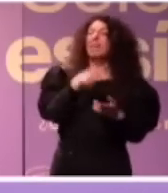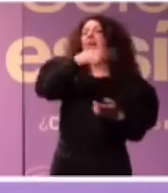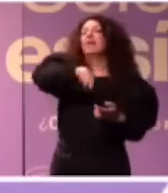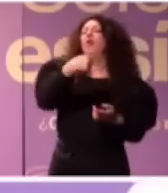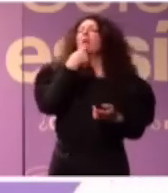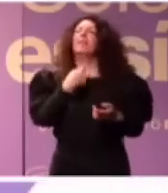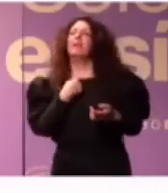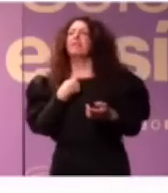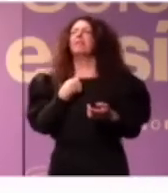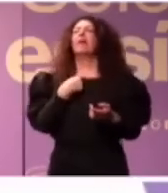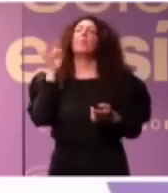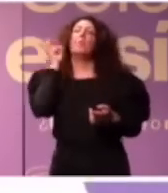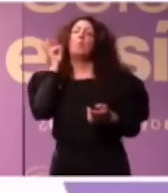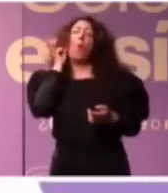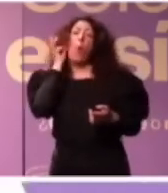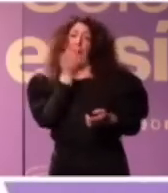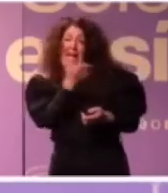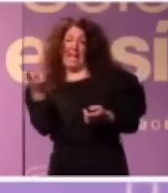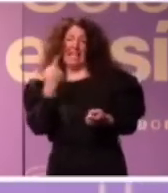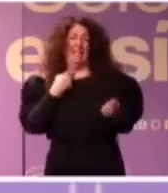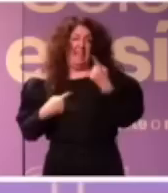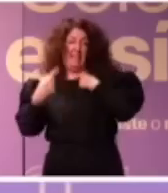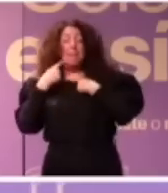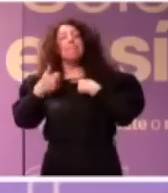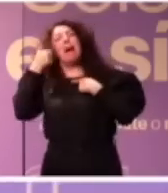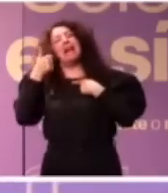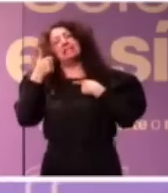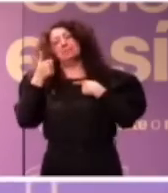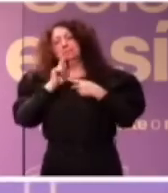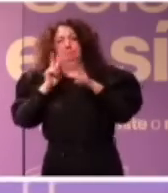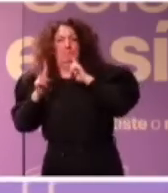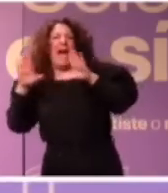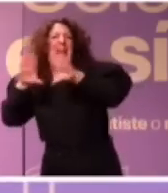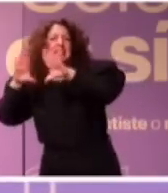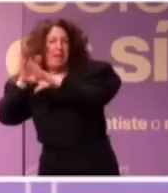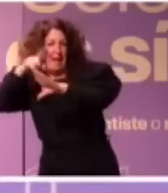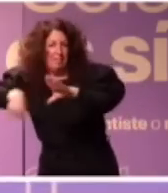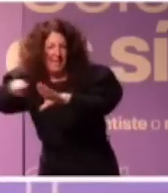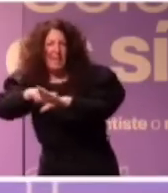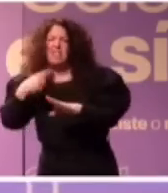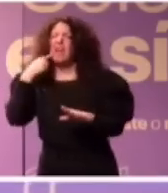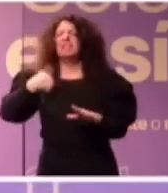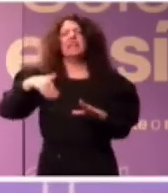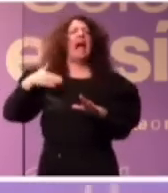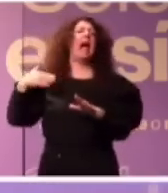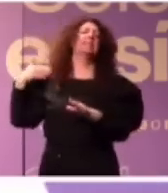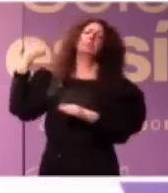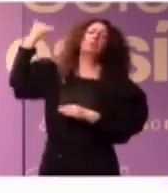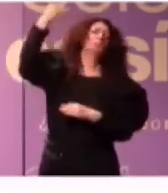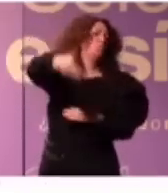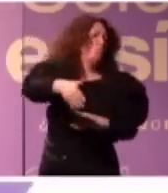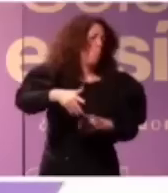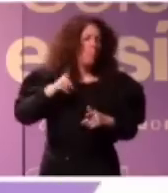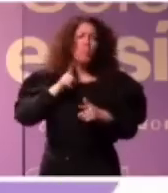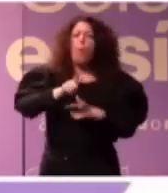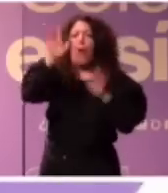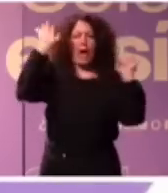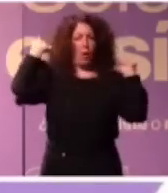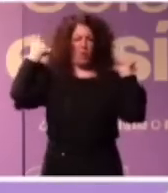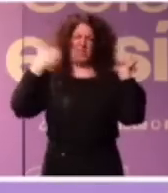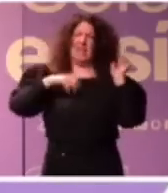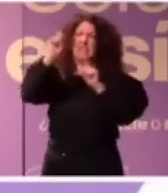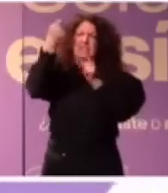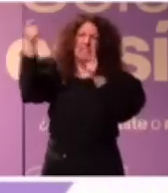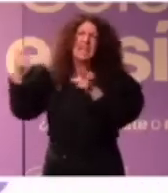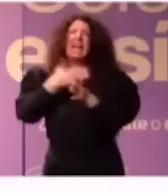nos dicen mucho a las mujeres en general y a las feministas en particular. Habéis llegado demasiado lejos. habéis llegado demasiado lejos,